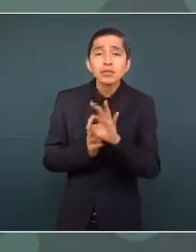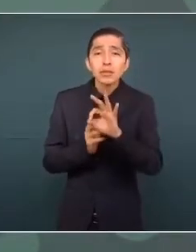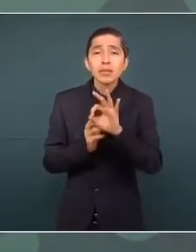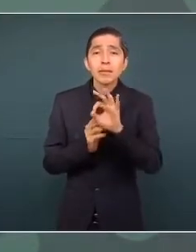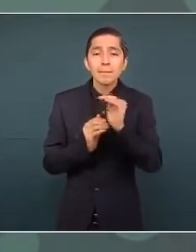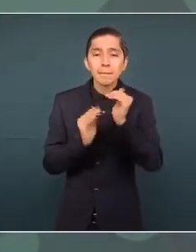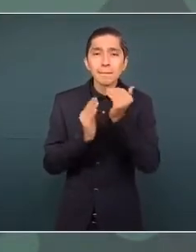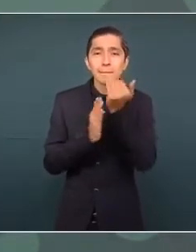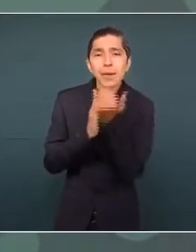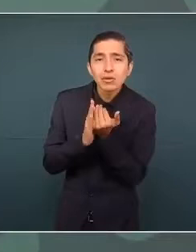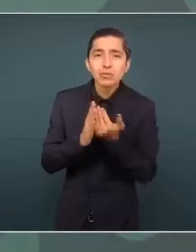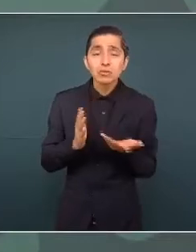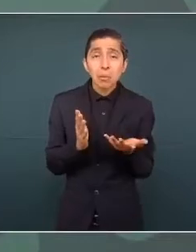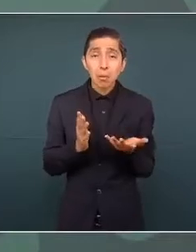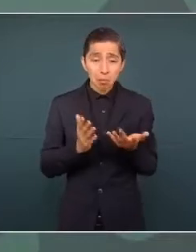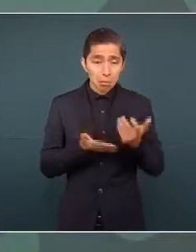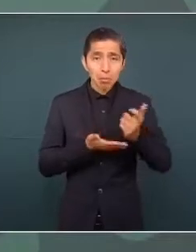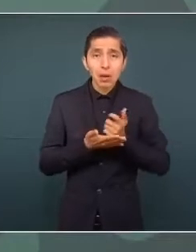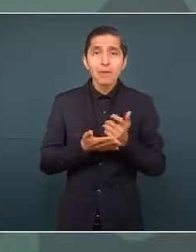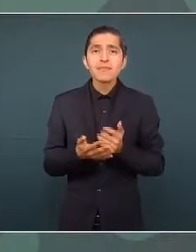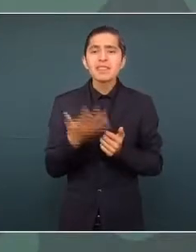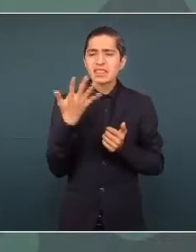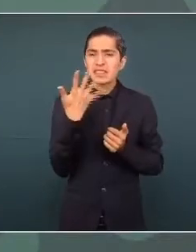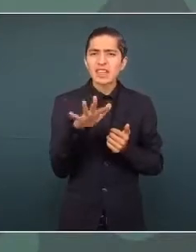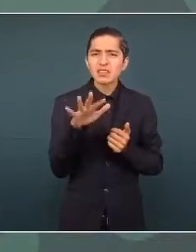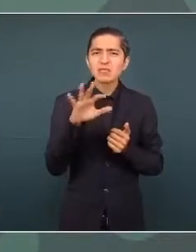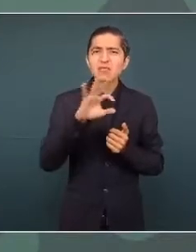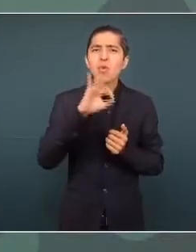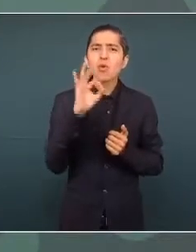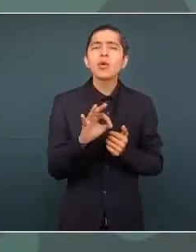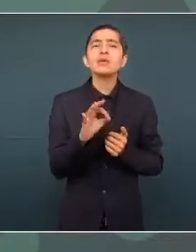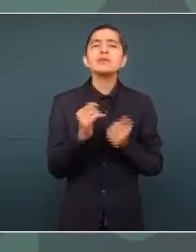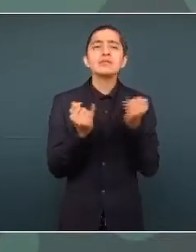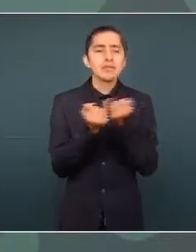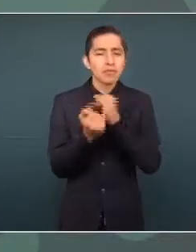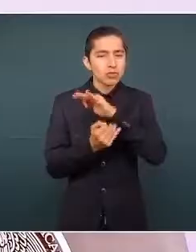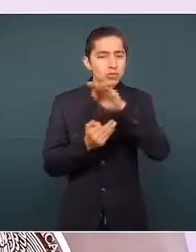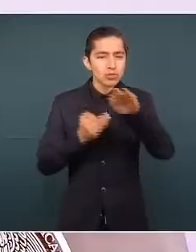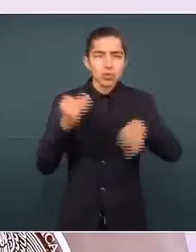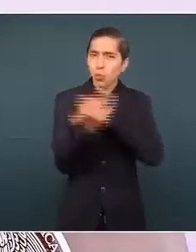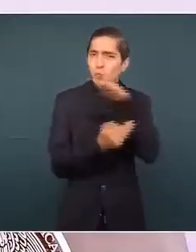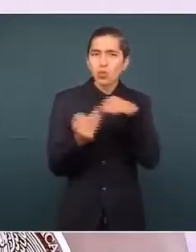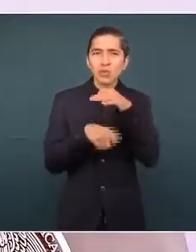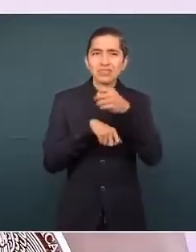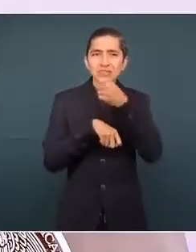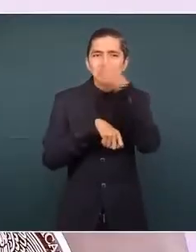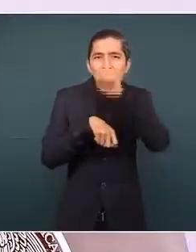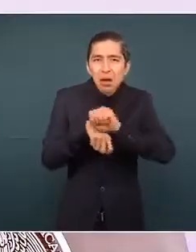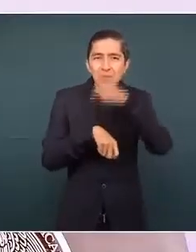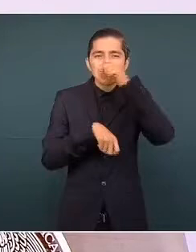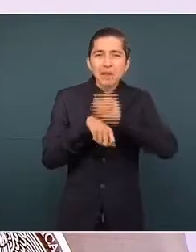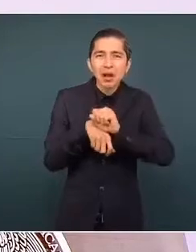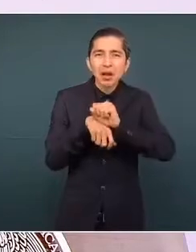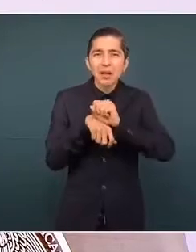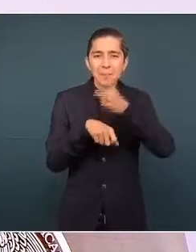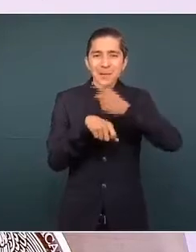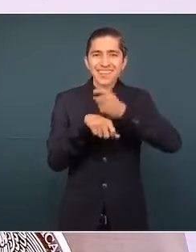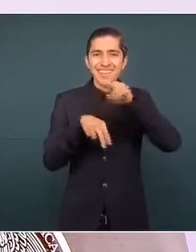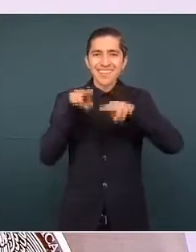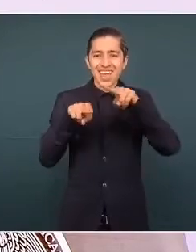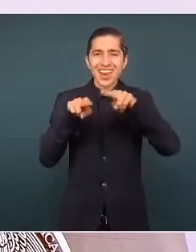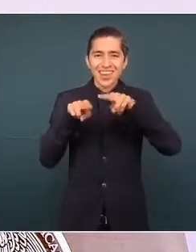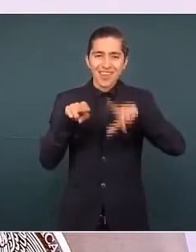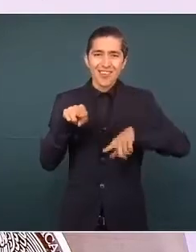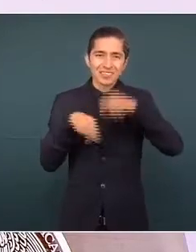arranque, y el 10% para todos los demás funcionarios de primer nivel del